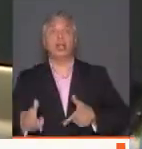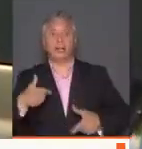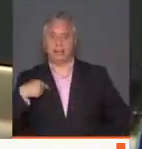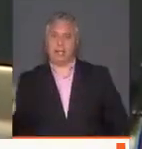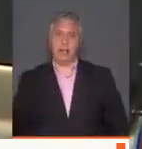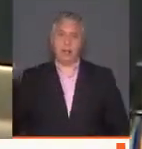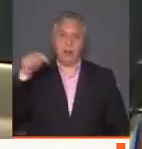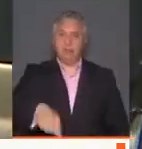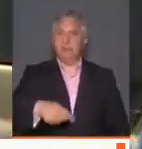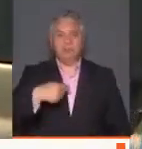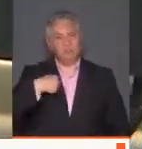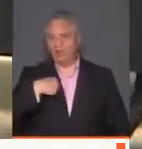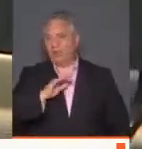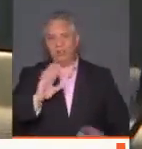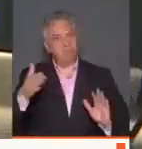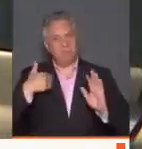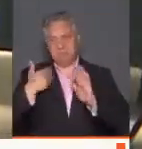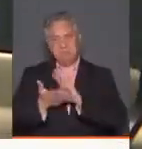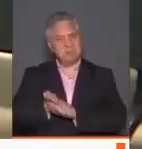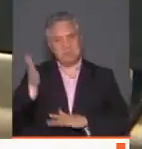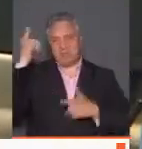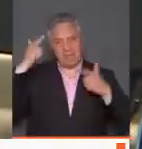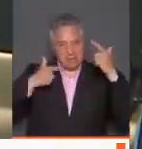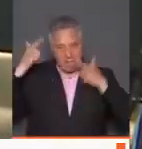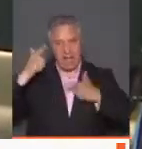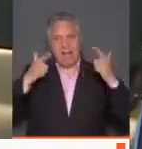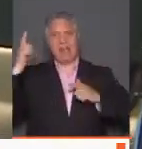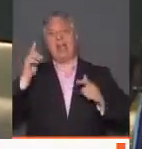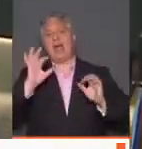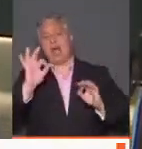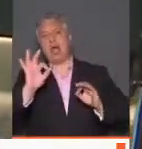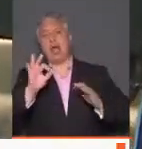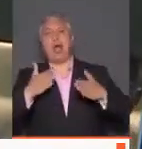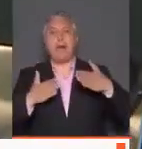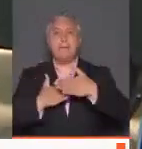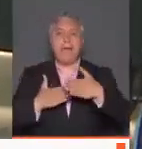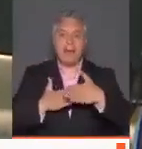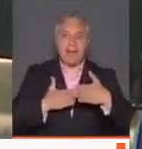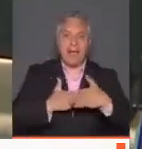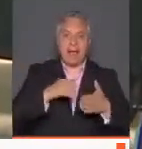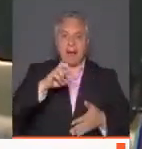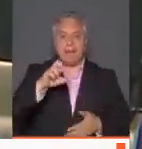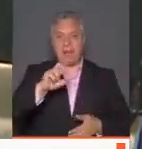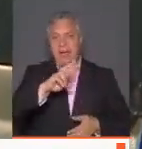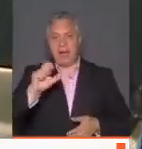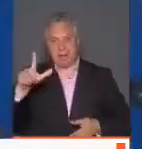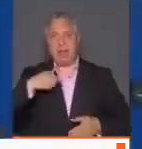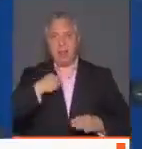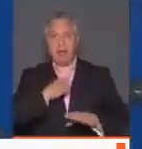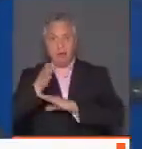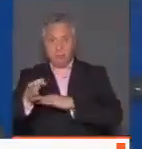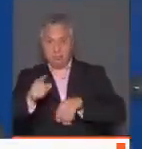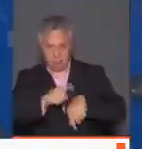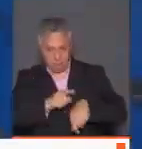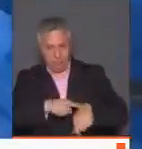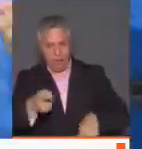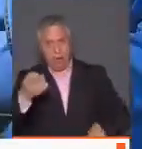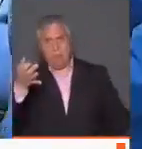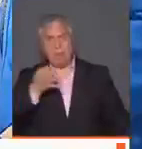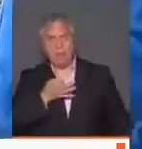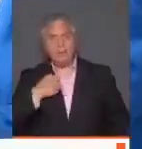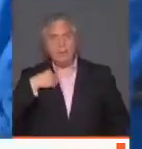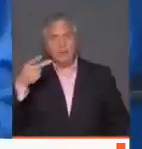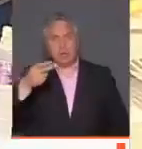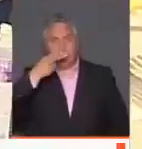por ir a la región del Maule, a Talca, a Parrar, a coger una hora que me llegaba en noviembre, como el 2. Y ante el colapso,